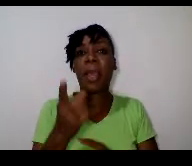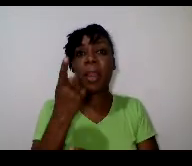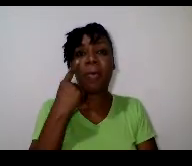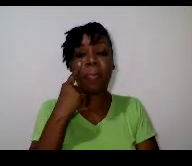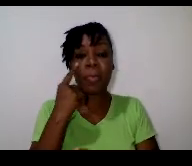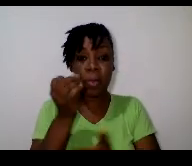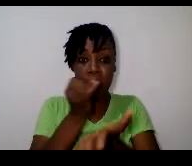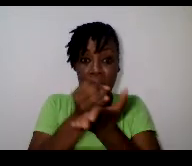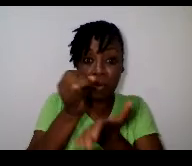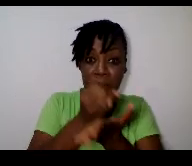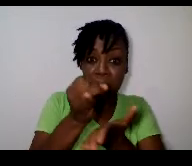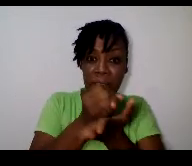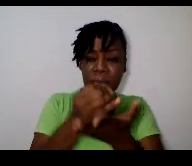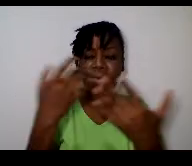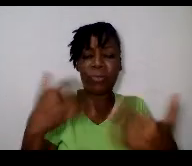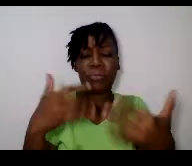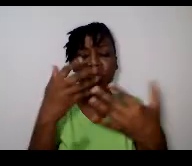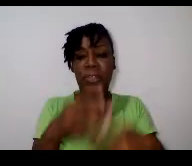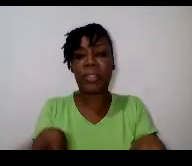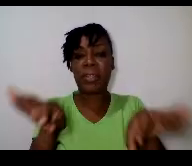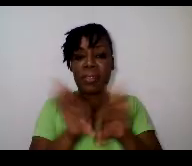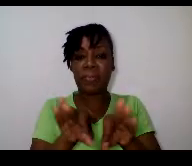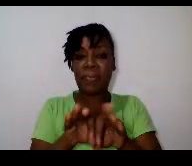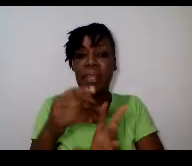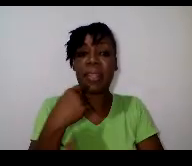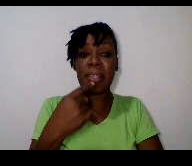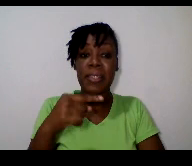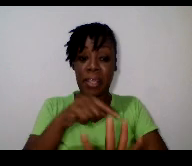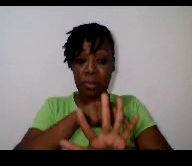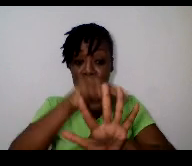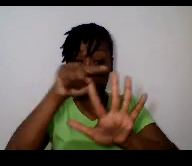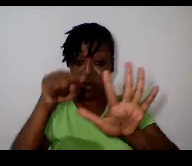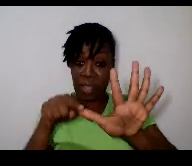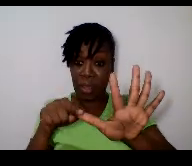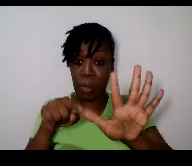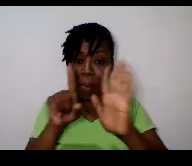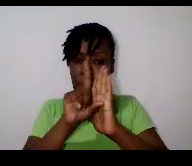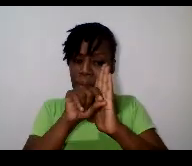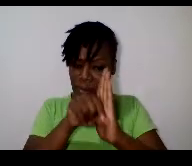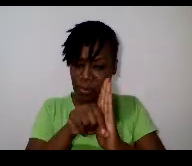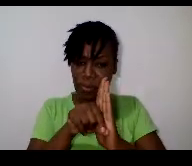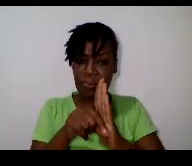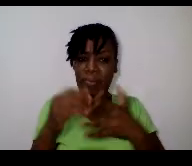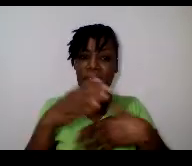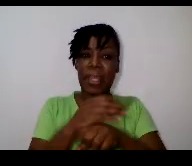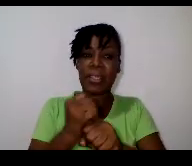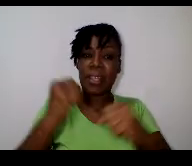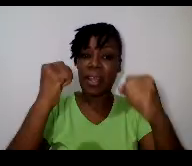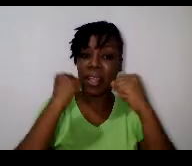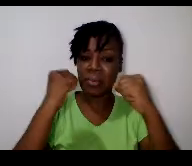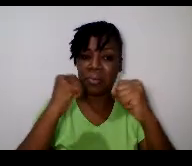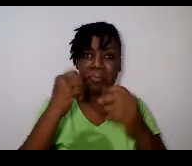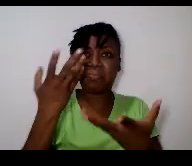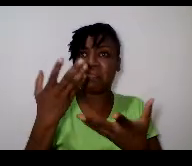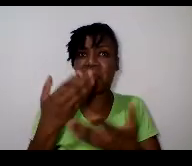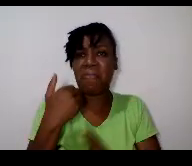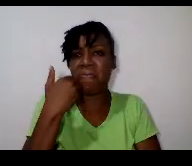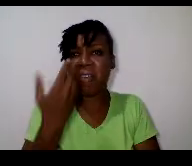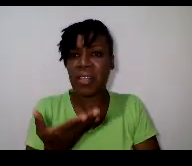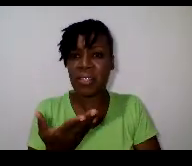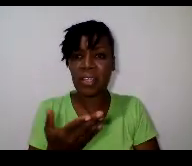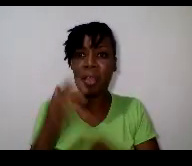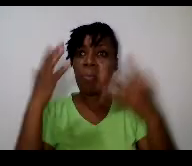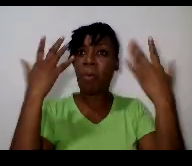muchas investigaciones más, donde dicen que solamente 5 minutos de hacer ejercicios sencillos, que es moviendo las manos